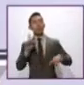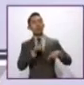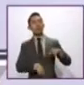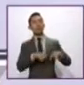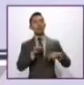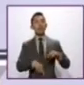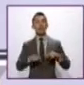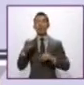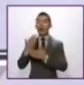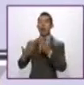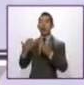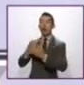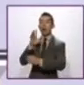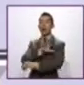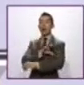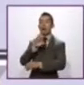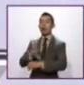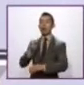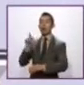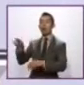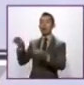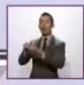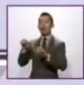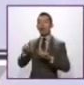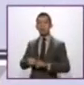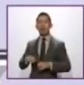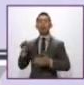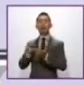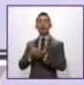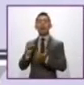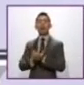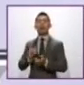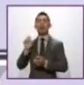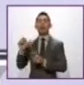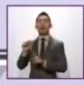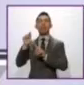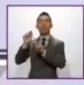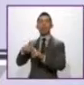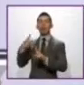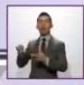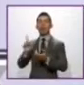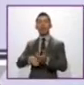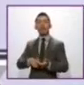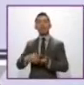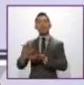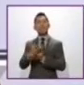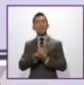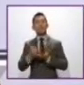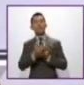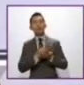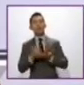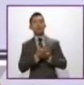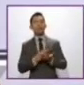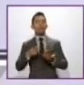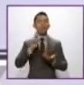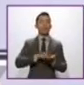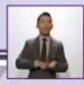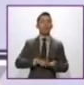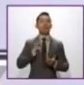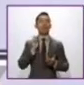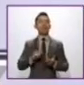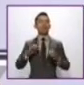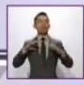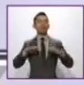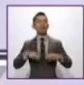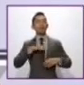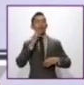si tu actual coordinador de brigadas sigue siendo señalado por el negocio jugoso de concesionar el servicio de recolección